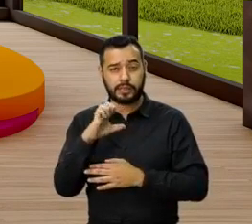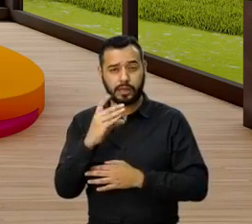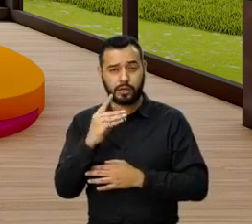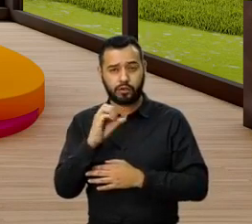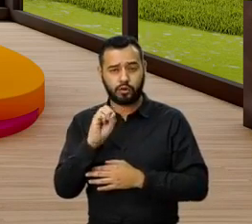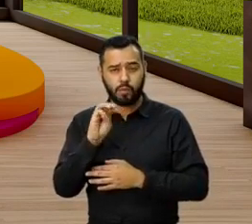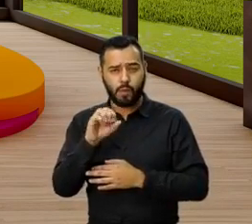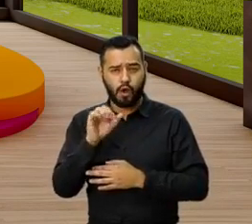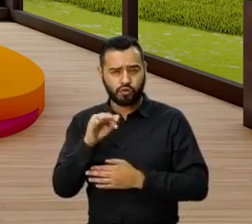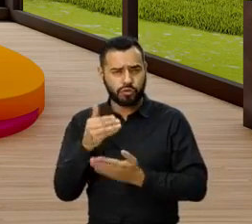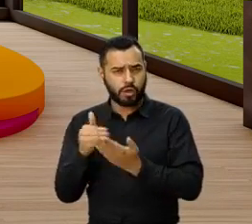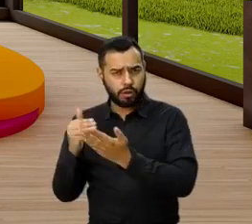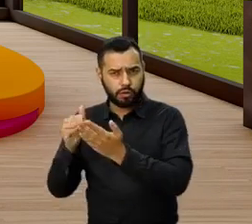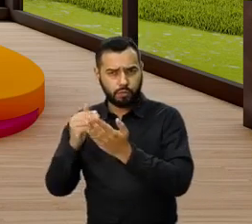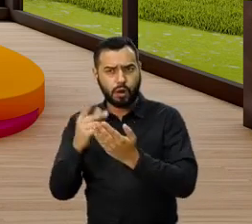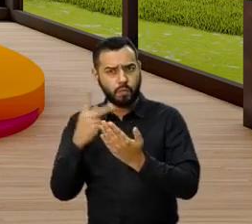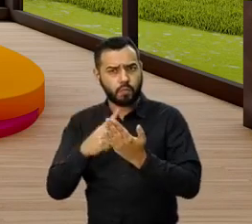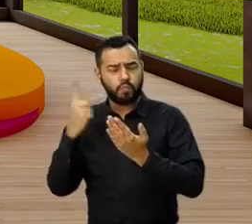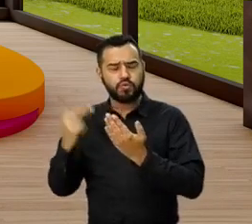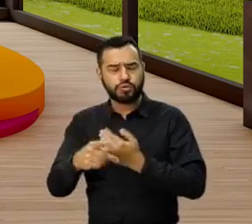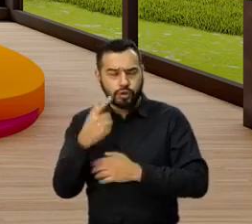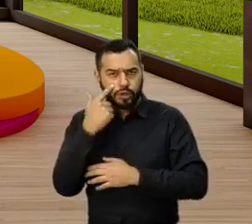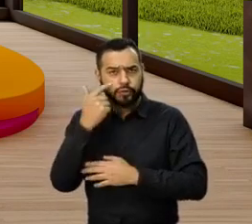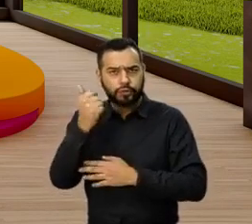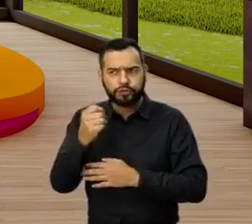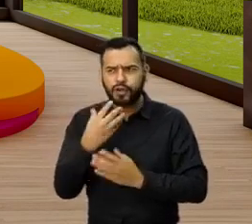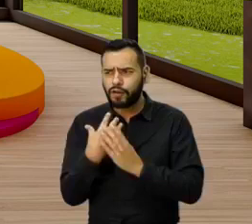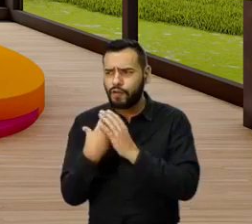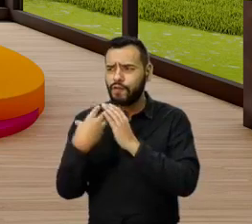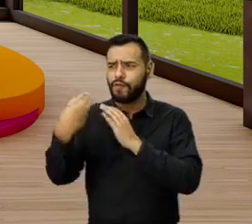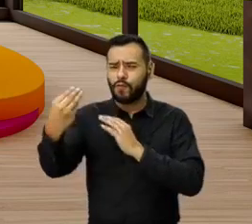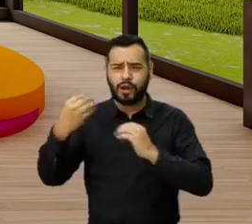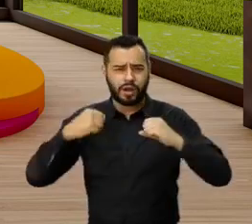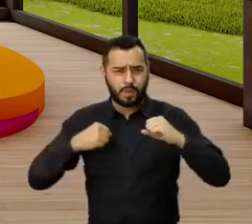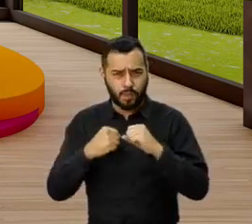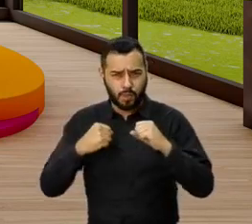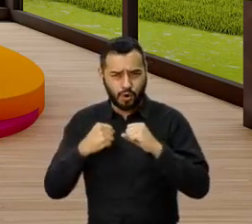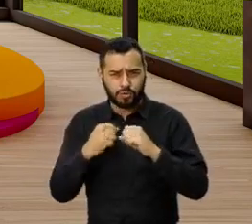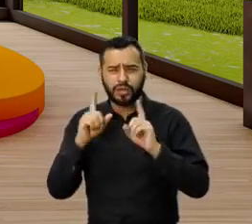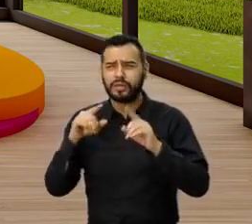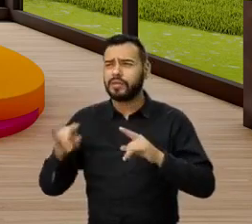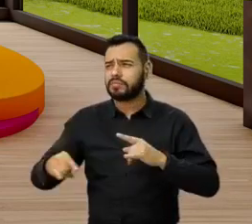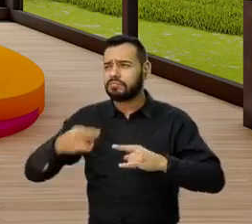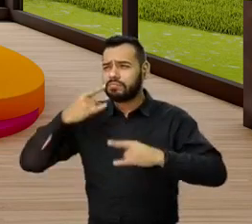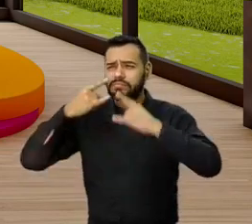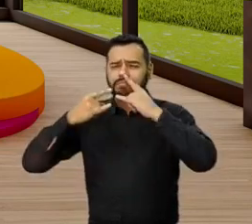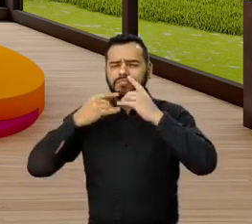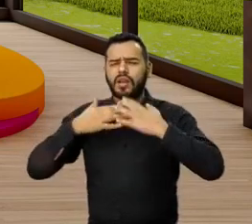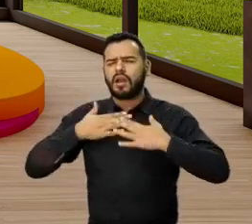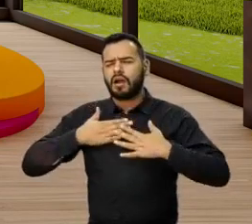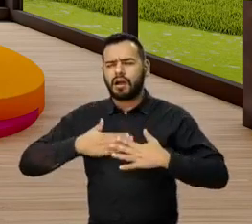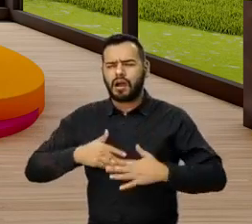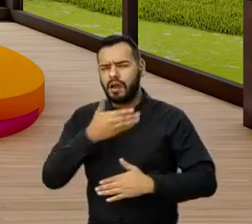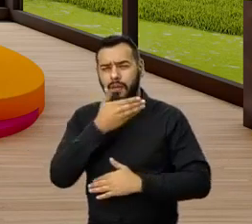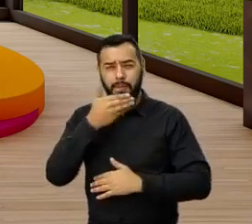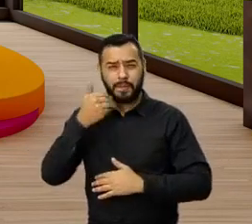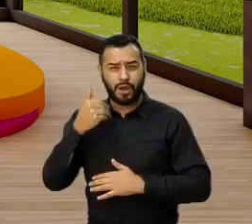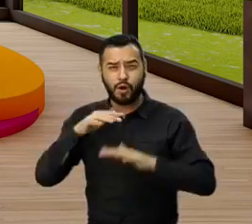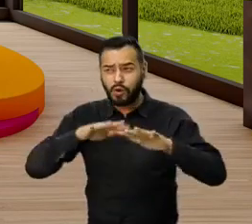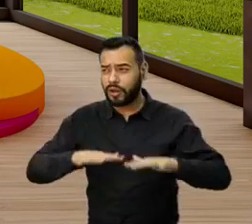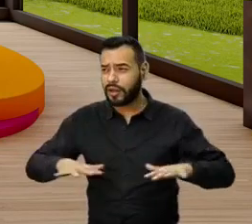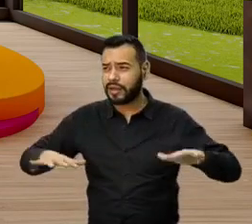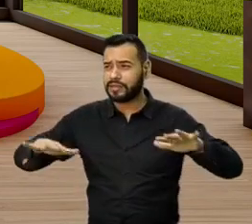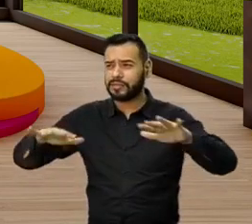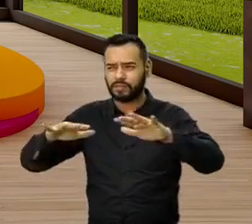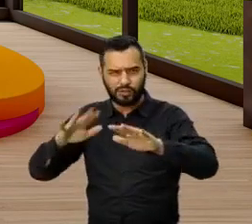además un proyecto muy chévere digamos que pues fuera de la ciudad también vamos a respirar mejor los espacios están muy abajo